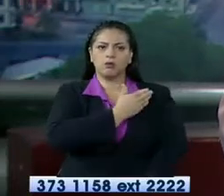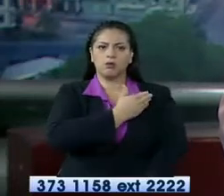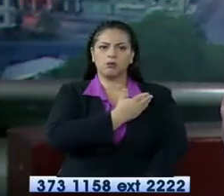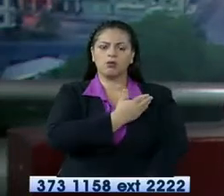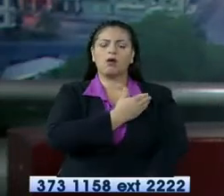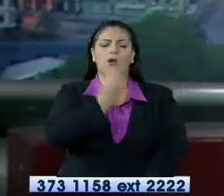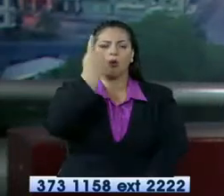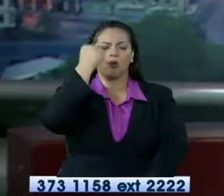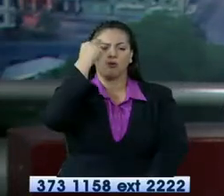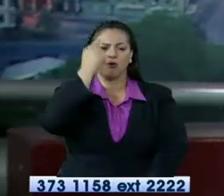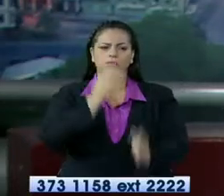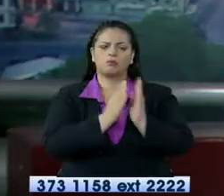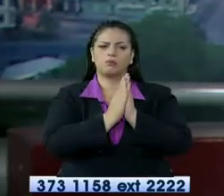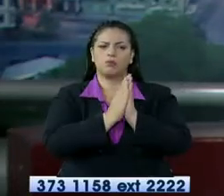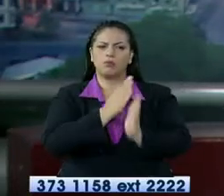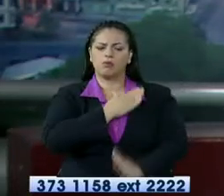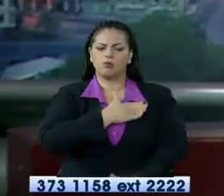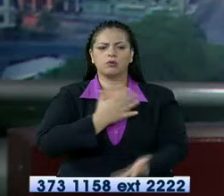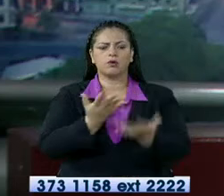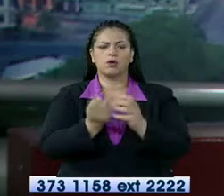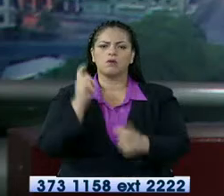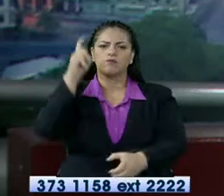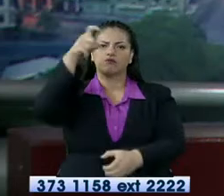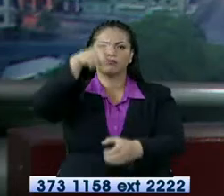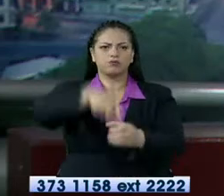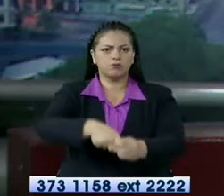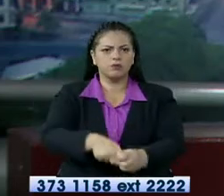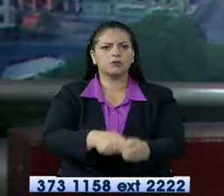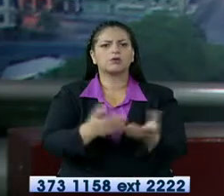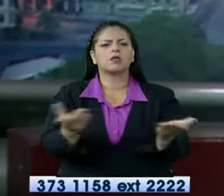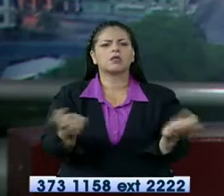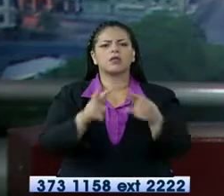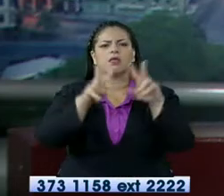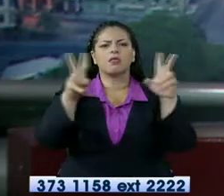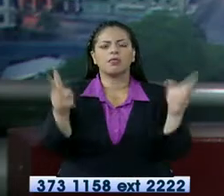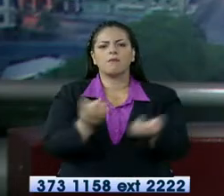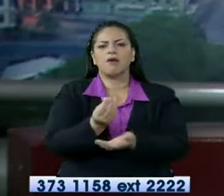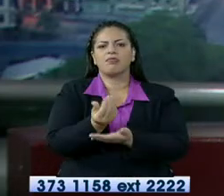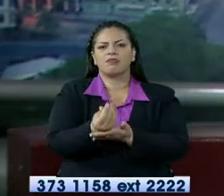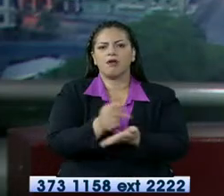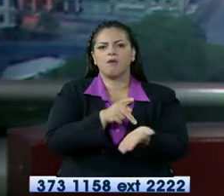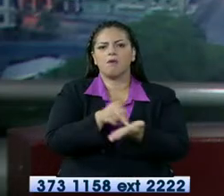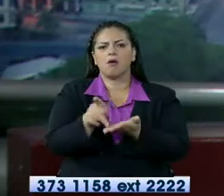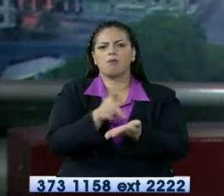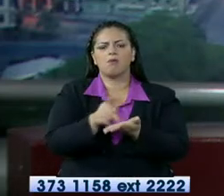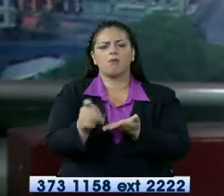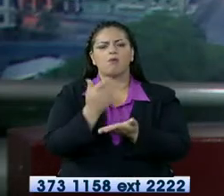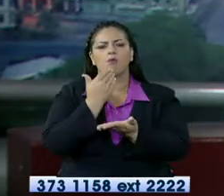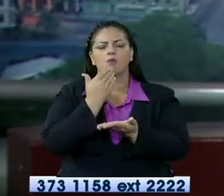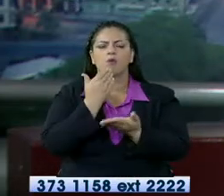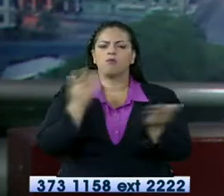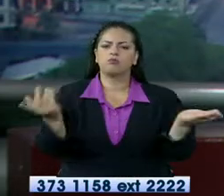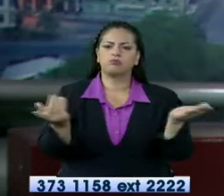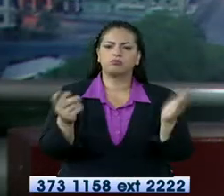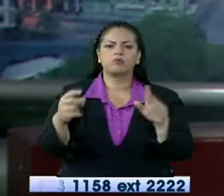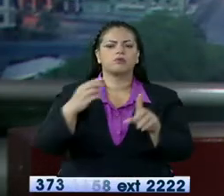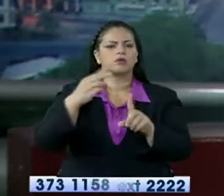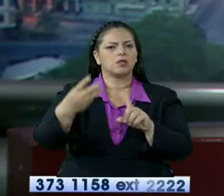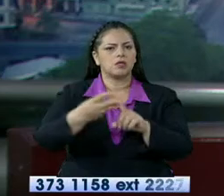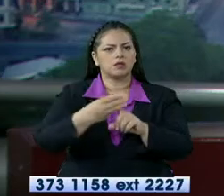del sistema de pagos electrónicos. Además, pretende participar en los planes de vivienda, esto como parte del diálogo